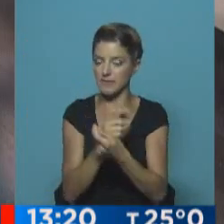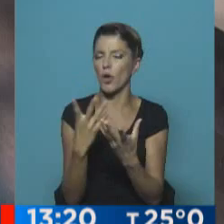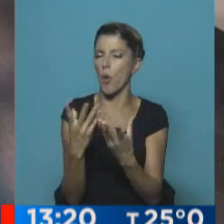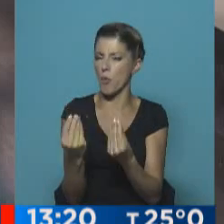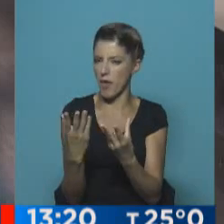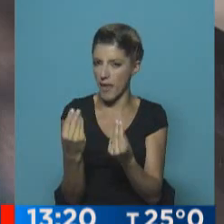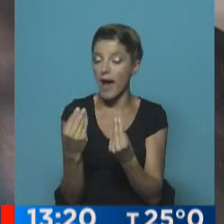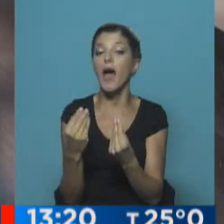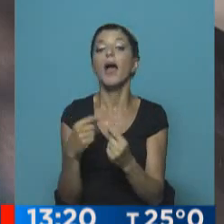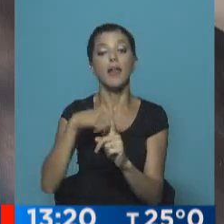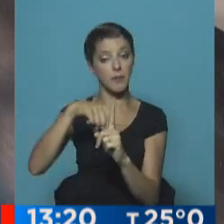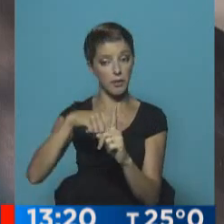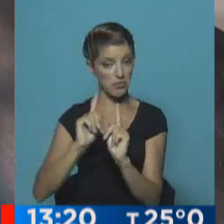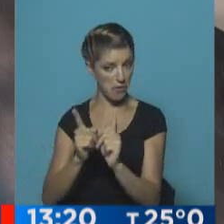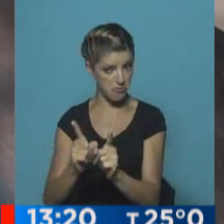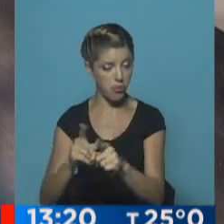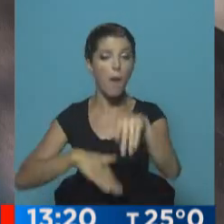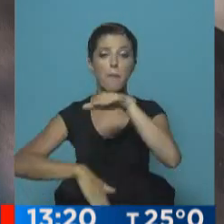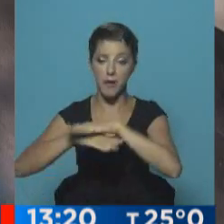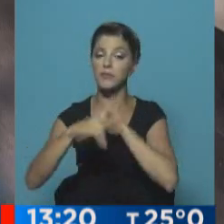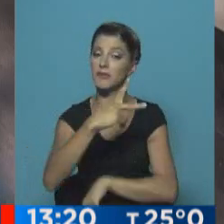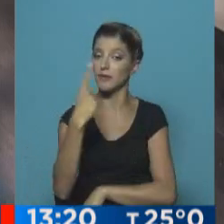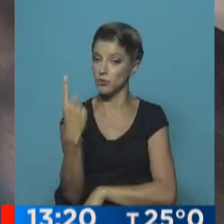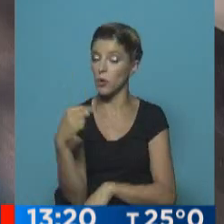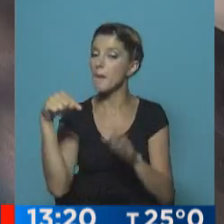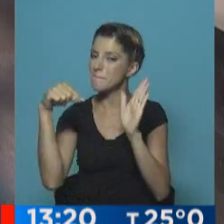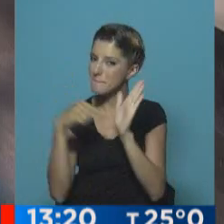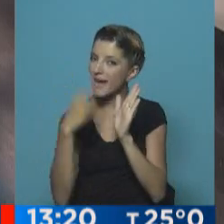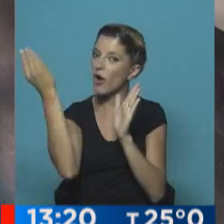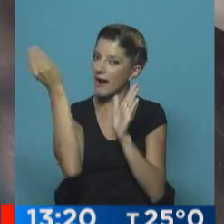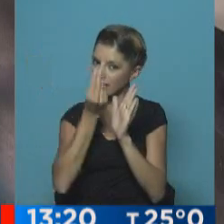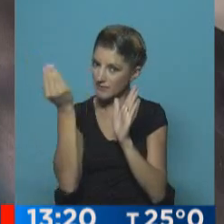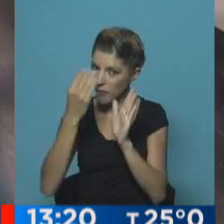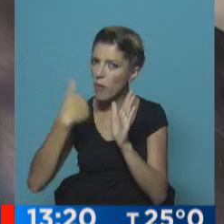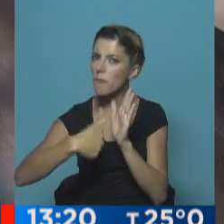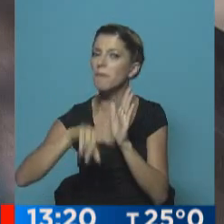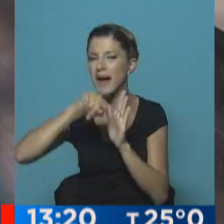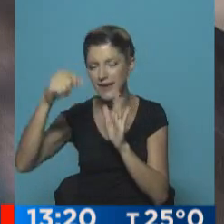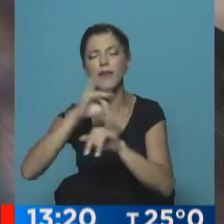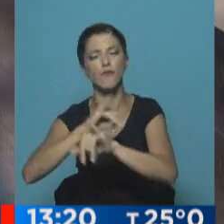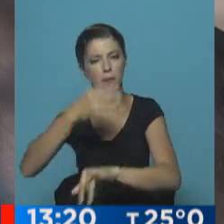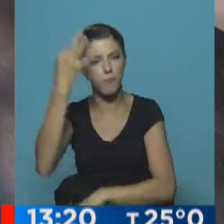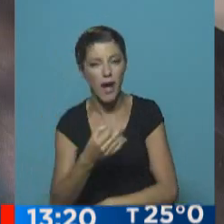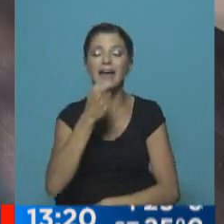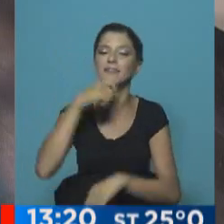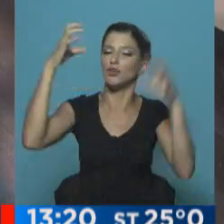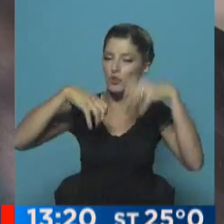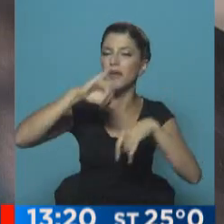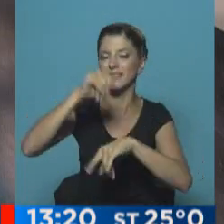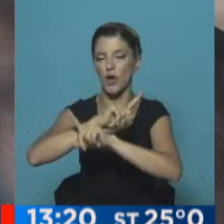la temperatura se mantiene allí en 31 pero el sábado se lo confirmamos mañana si llueve o no llueve